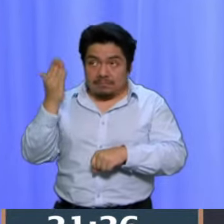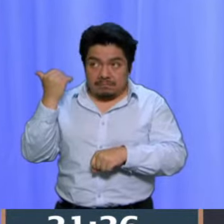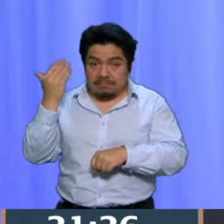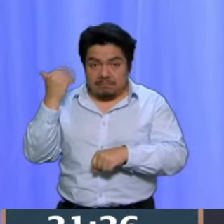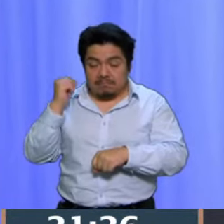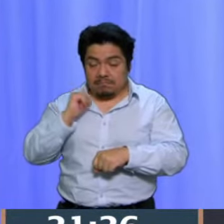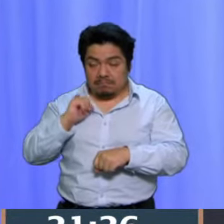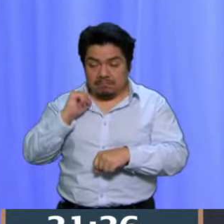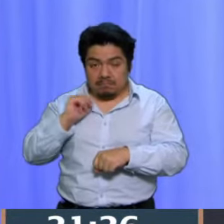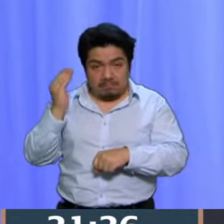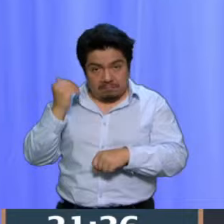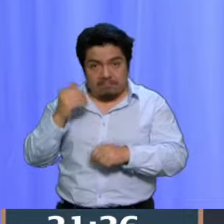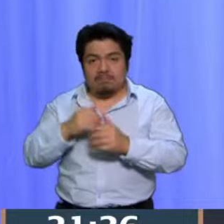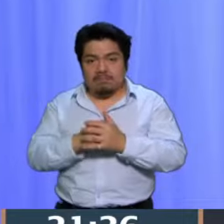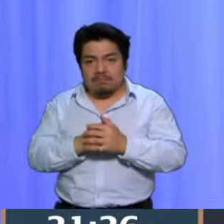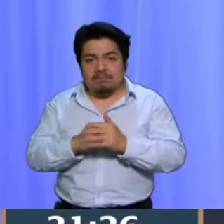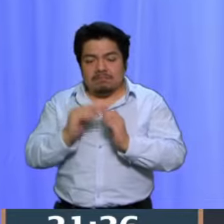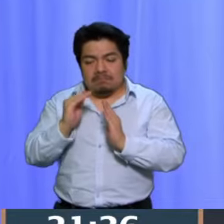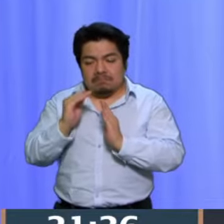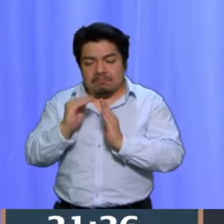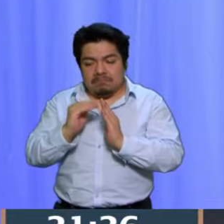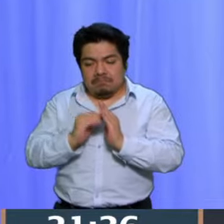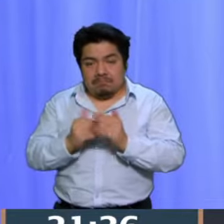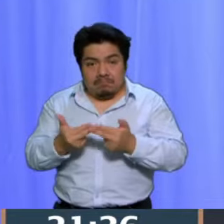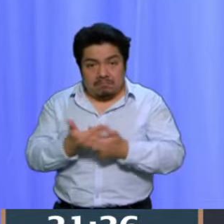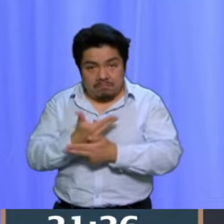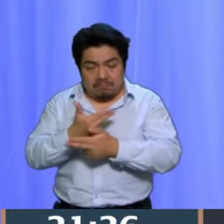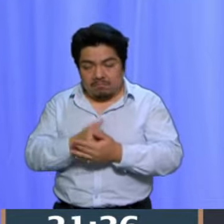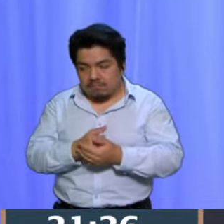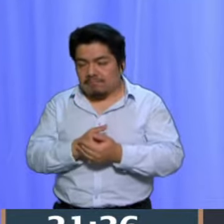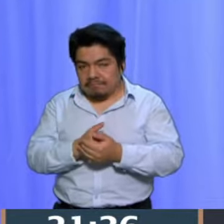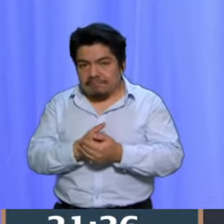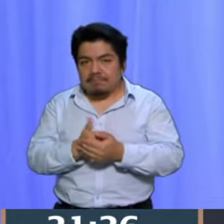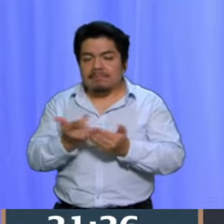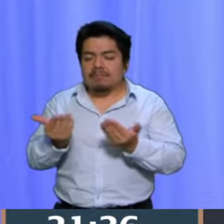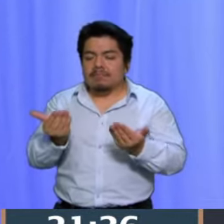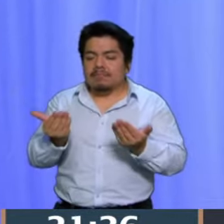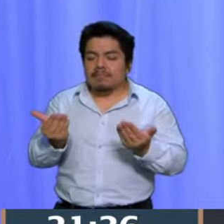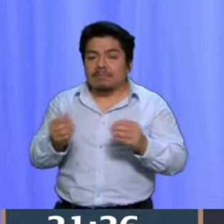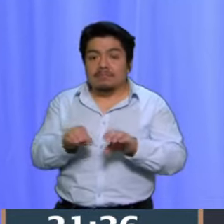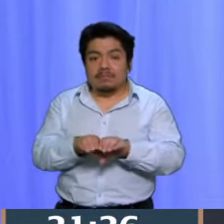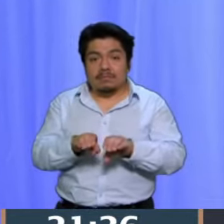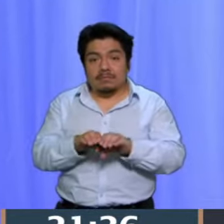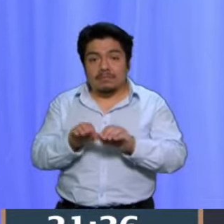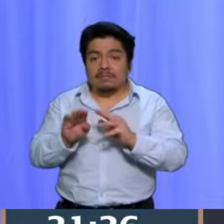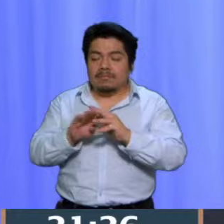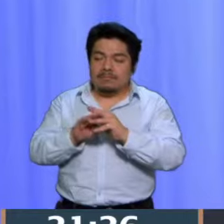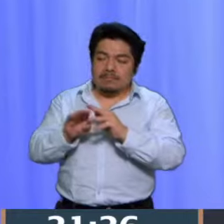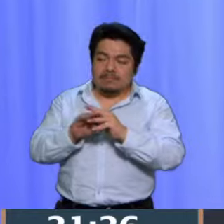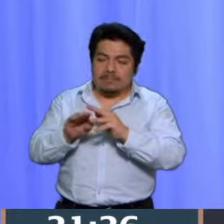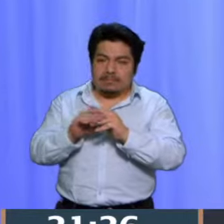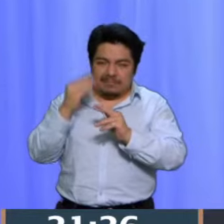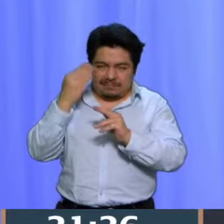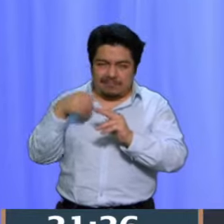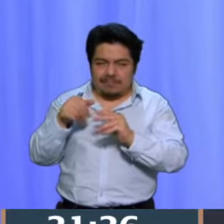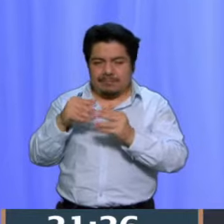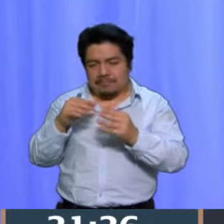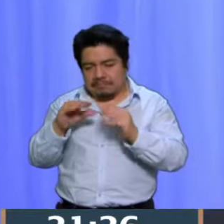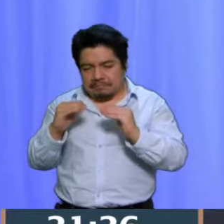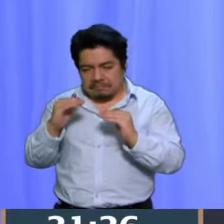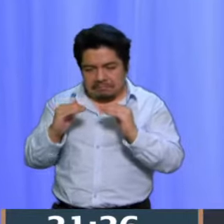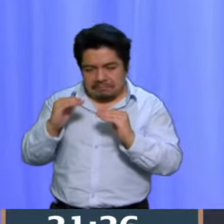el siglo pasado, con una muy baja natalidad que se compensa con el tema de la migración, claro, pero que obviamente